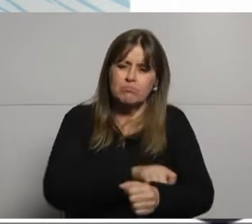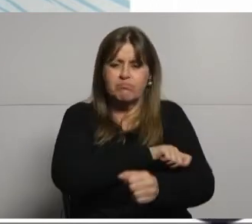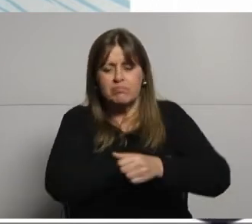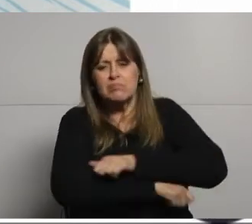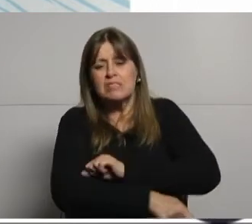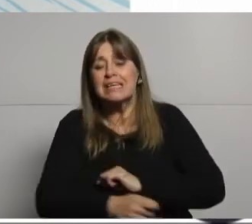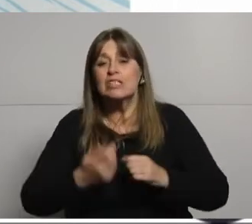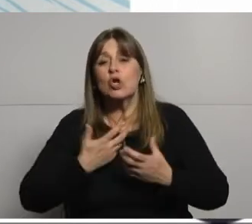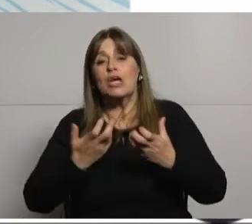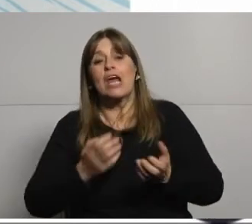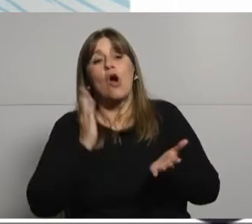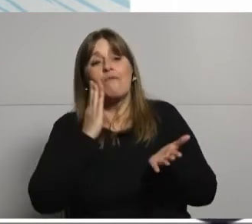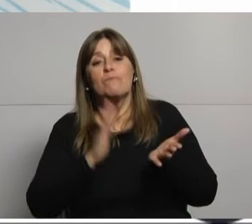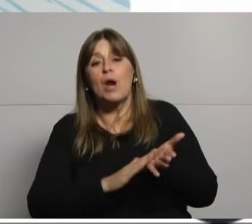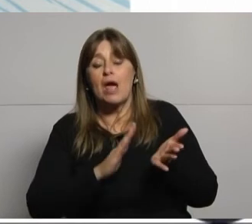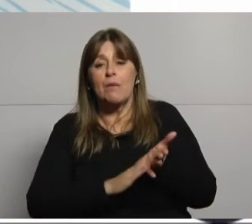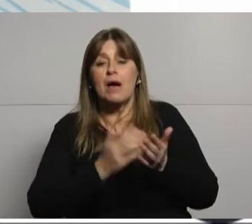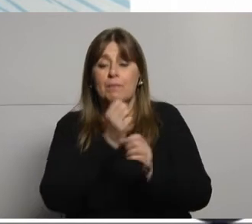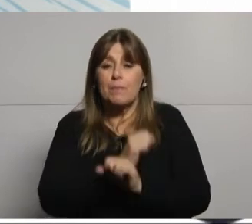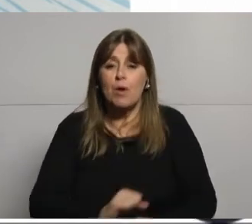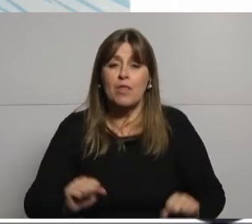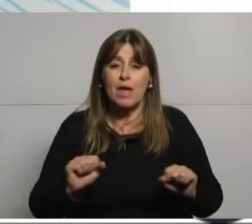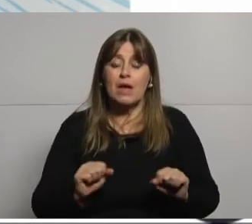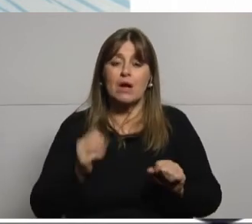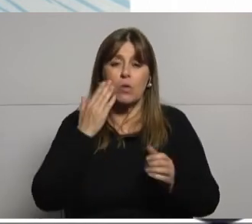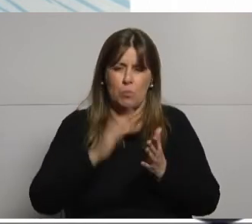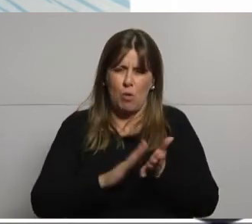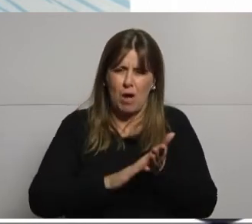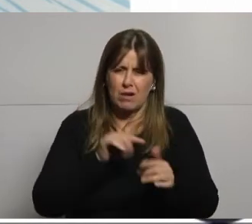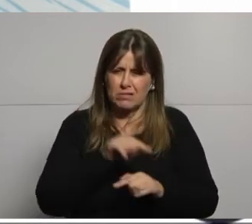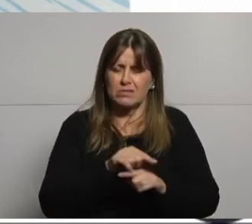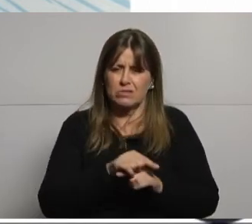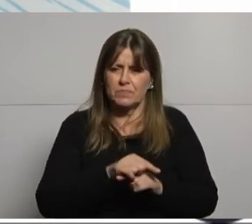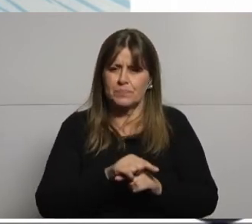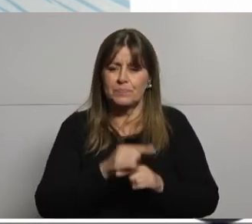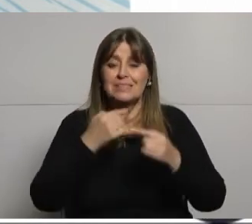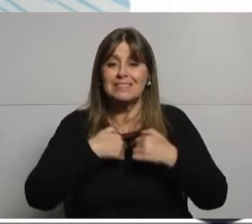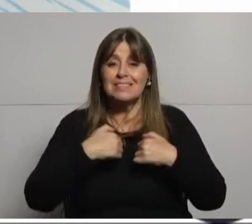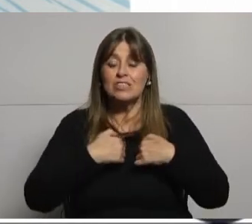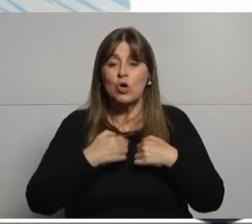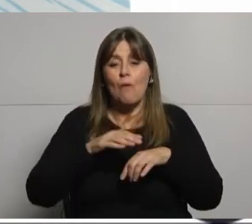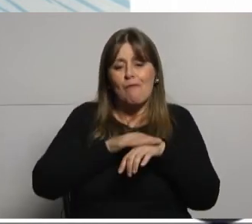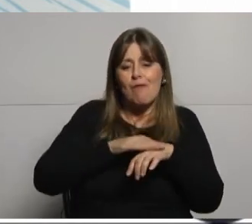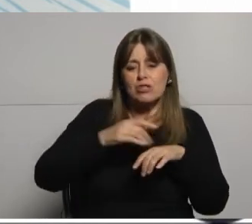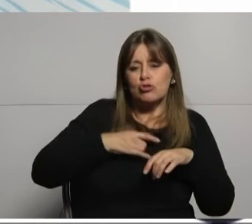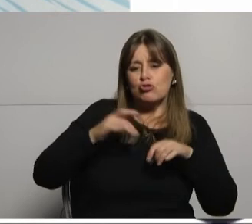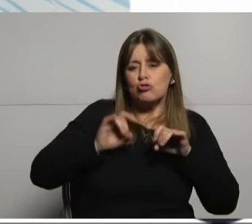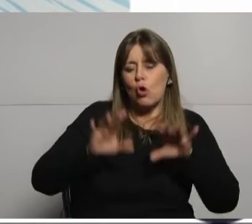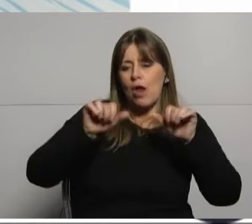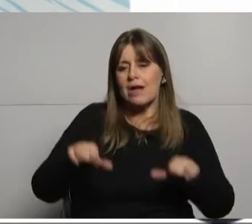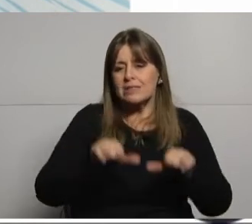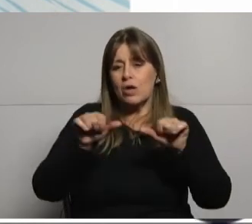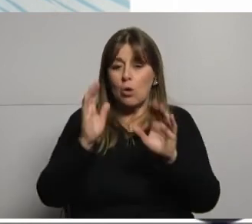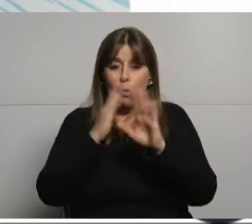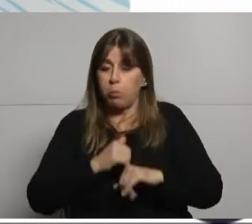porque necesito evidencia para poder comprobar eso. Es decir, si yo me baso mis acciones en algo que